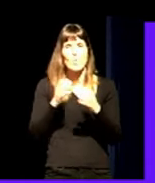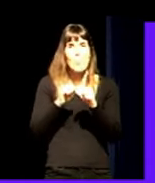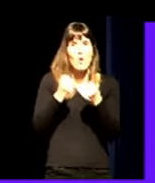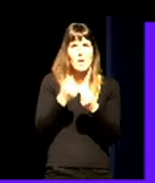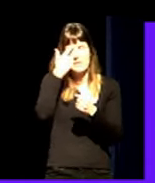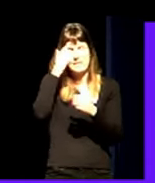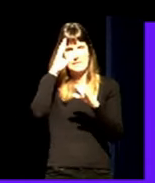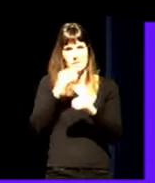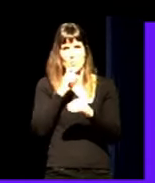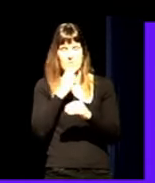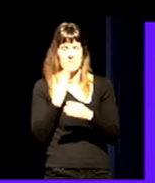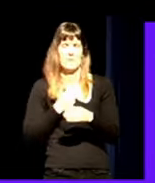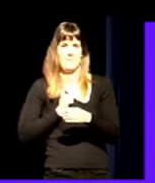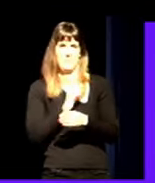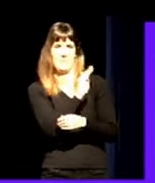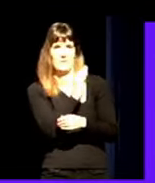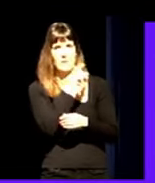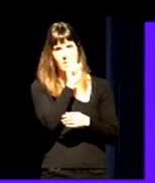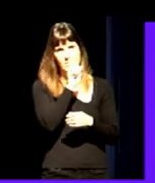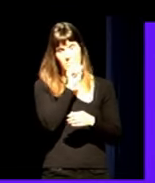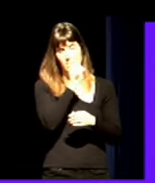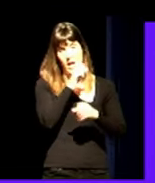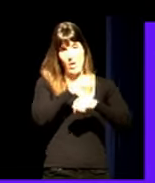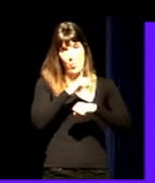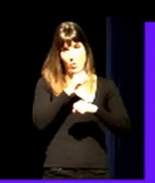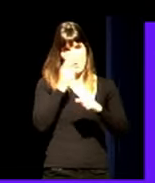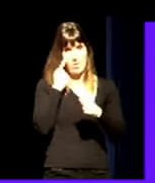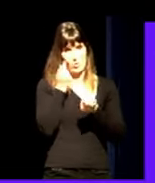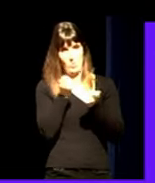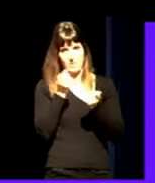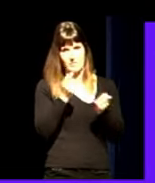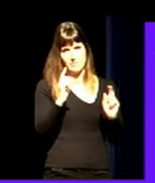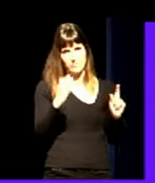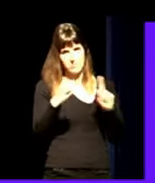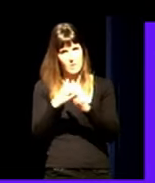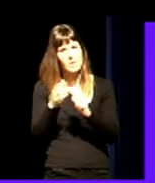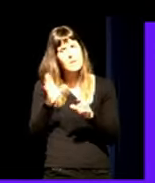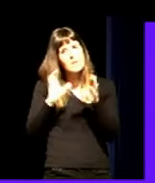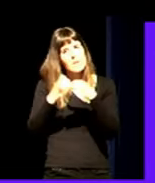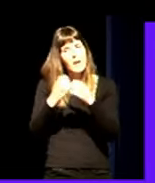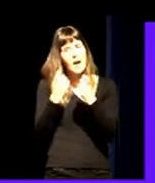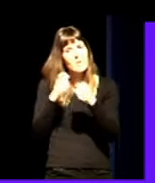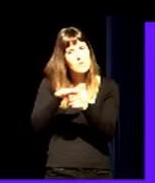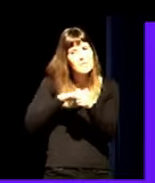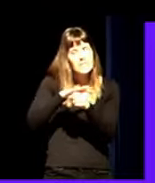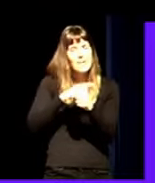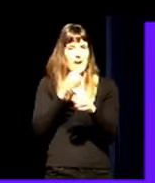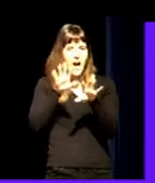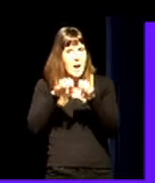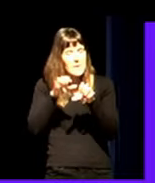adulto que nos está supervisando. Y suponen también todo un aprendizaje de trabajar en colaboración con